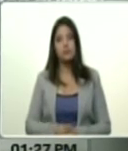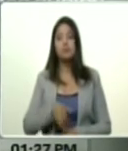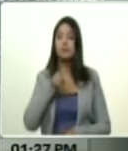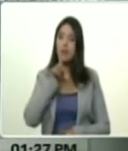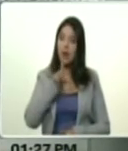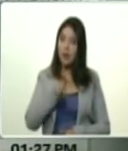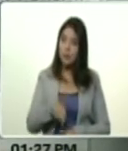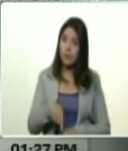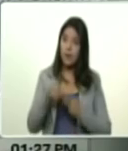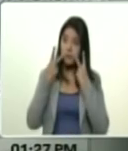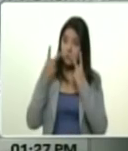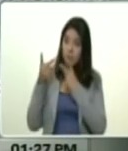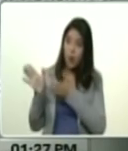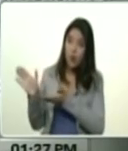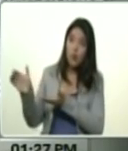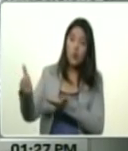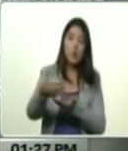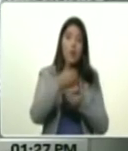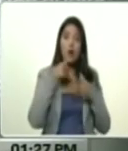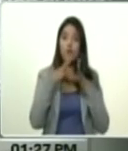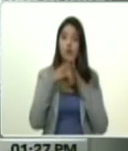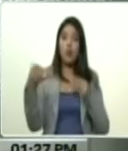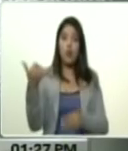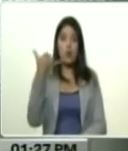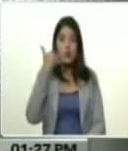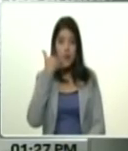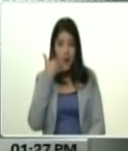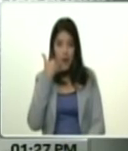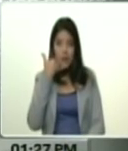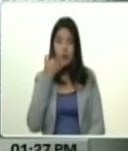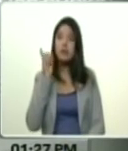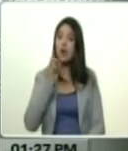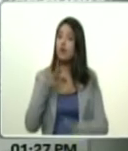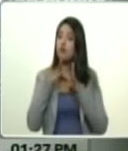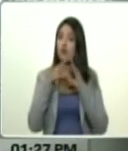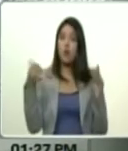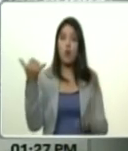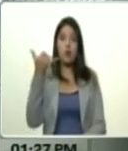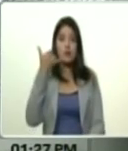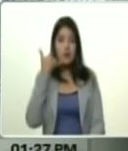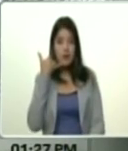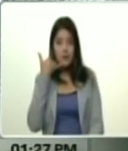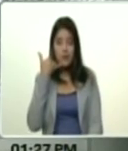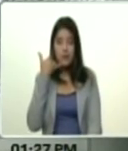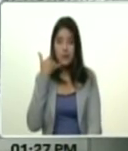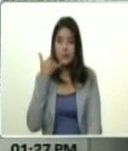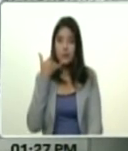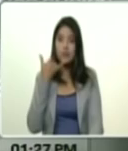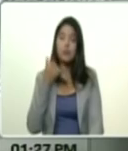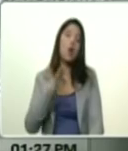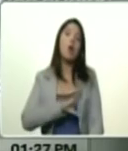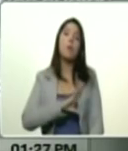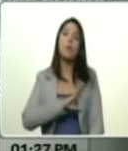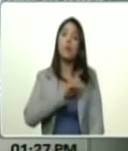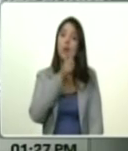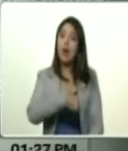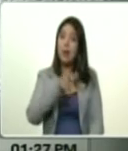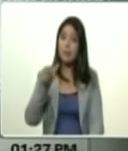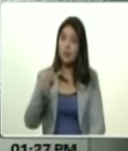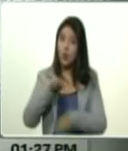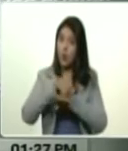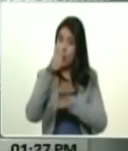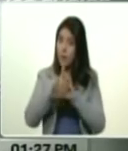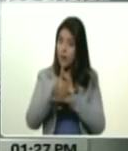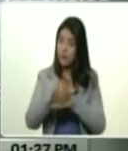Igualmente, la colección de todos los equipos celulares y los equipos telefónicos que portaban las personas implicadas en el